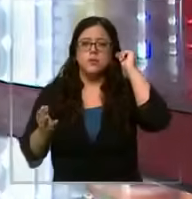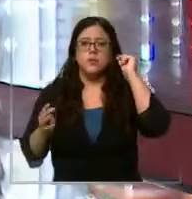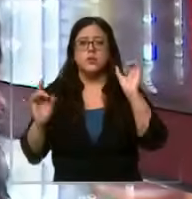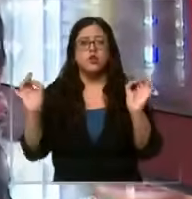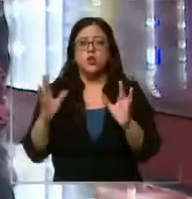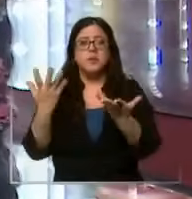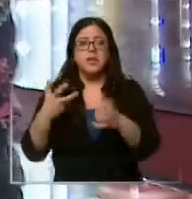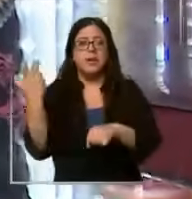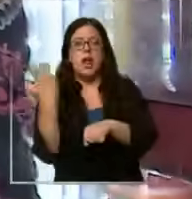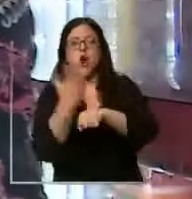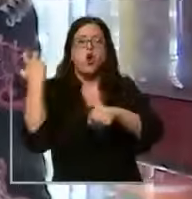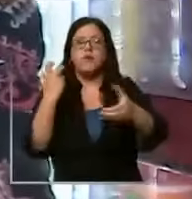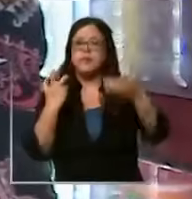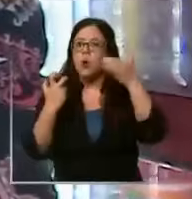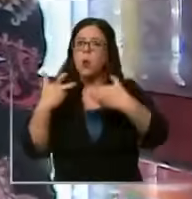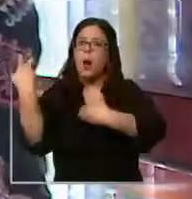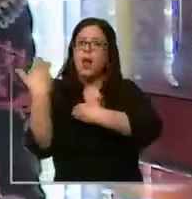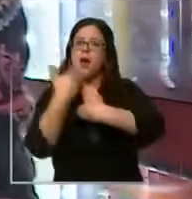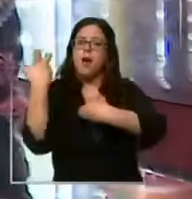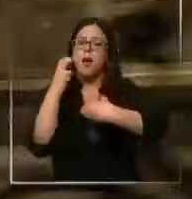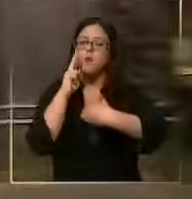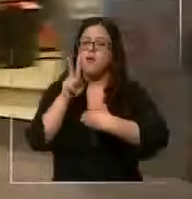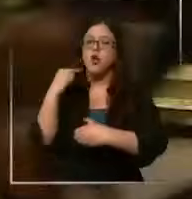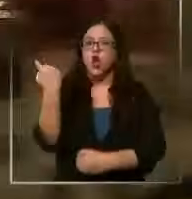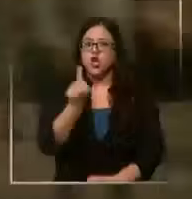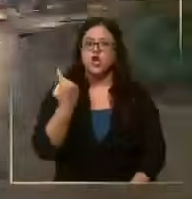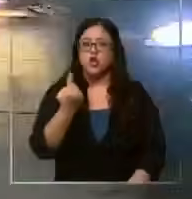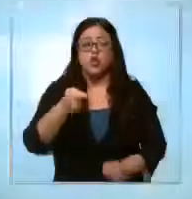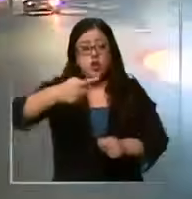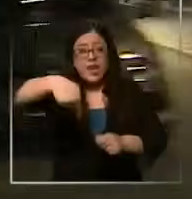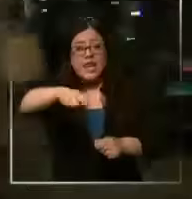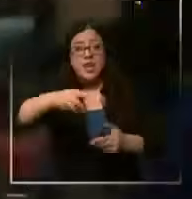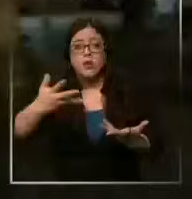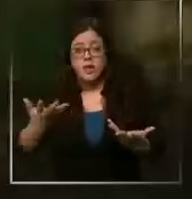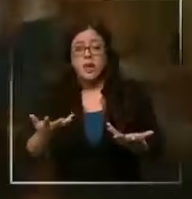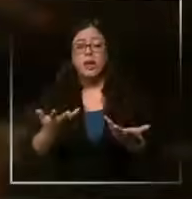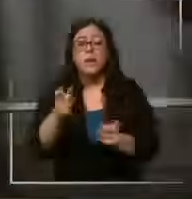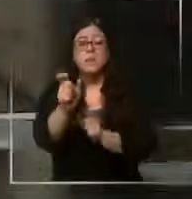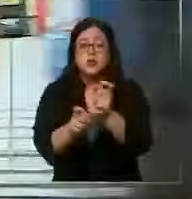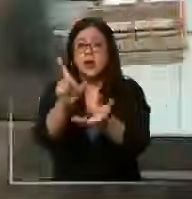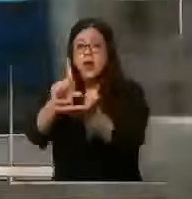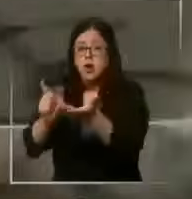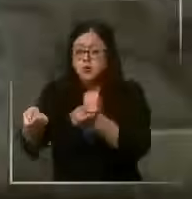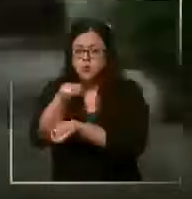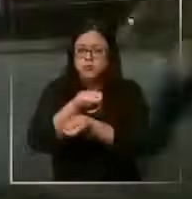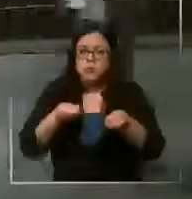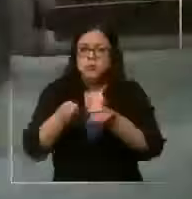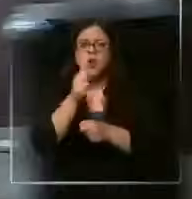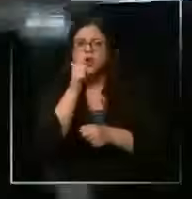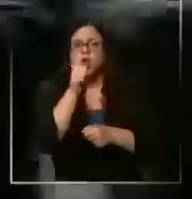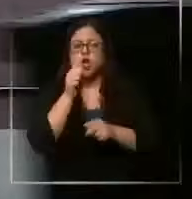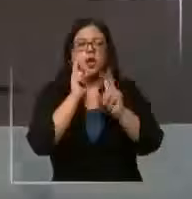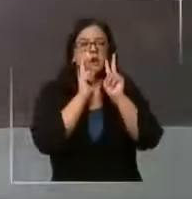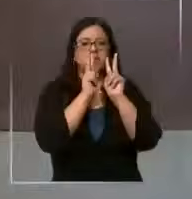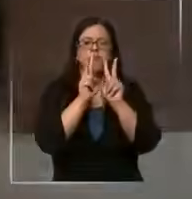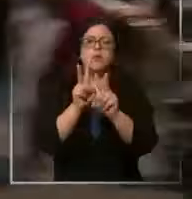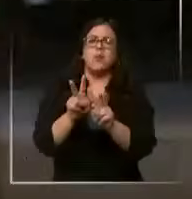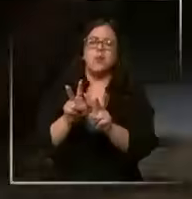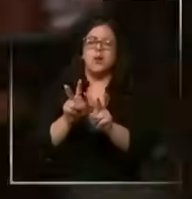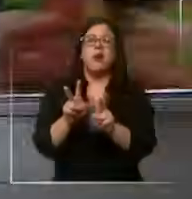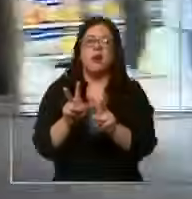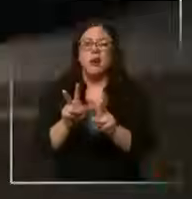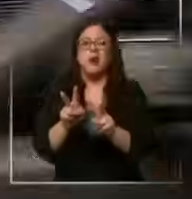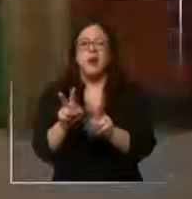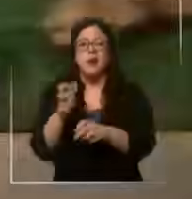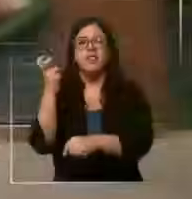le tiran a los celulares sobre todo que hemos visto nosotros. Son precisamente los locatarios los que diariamente son testigos del rápido